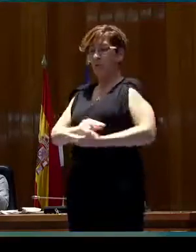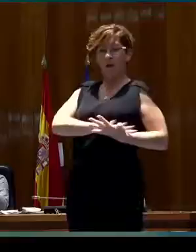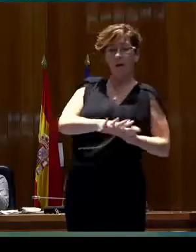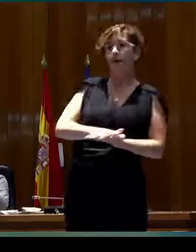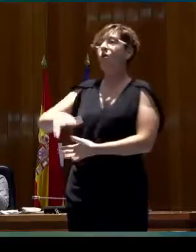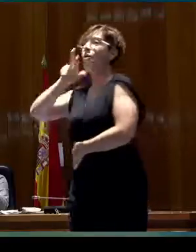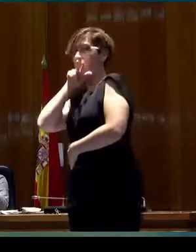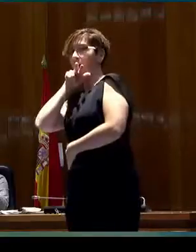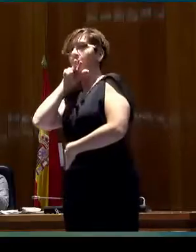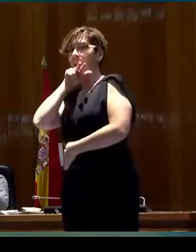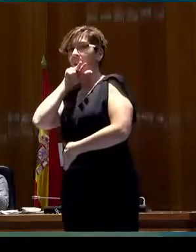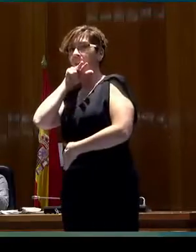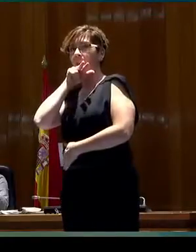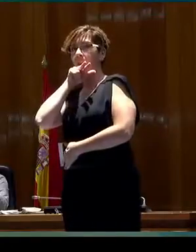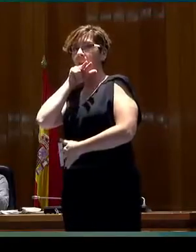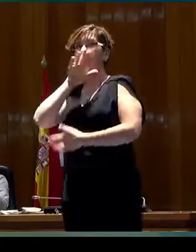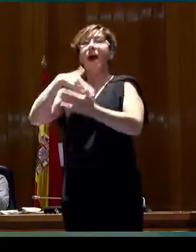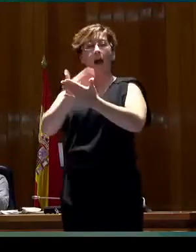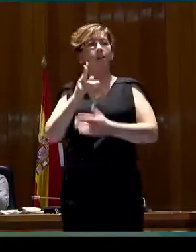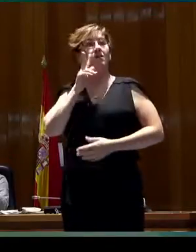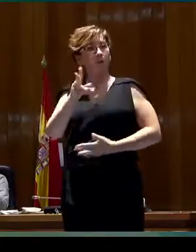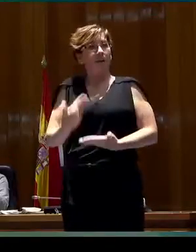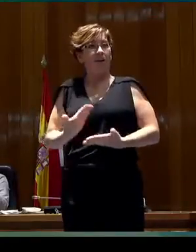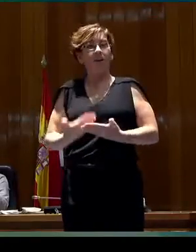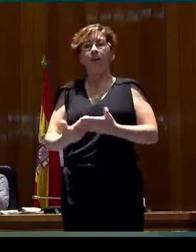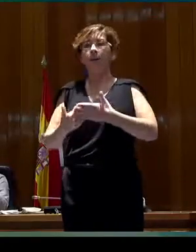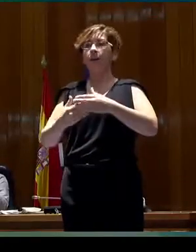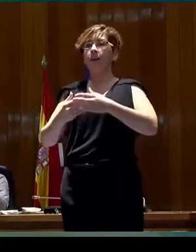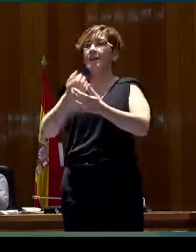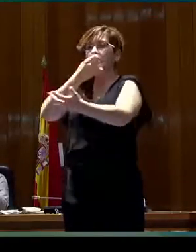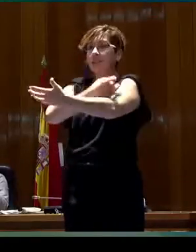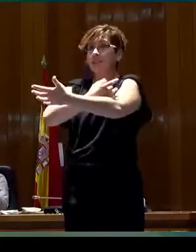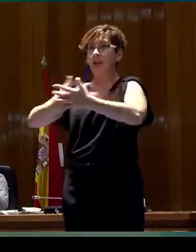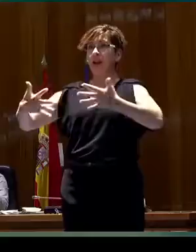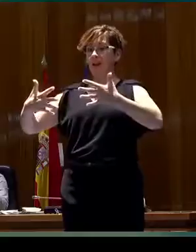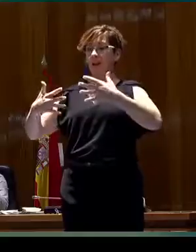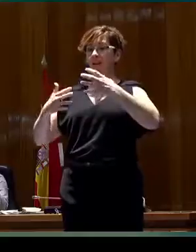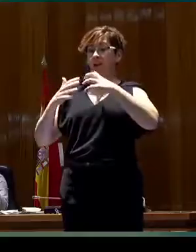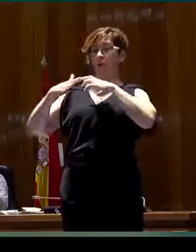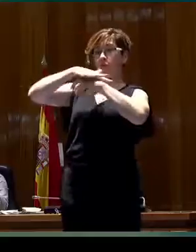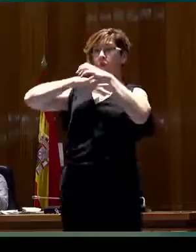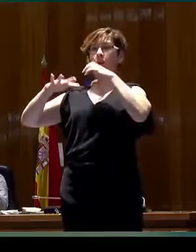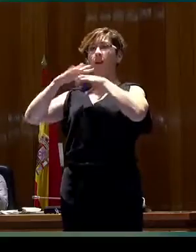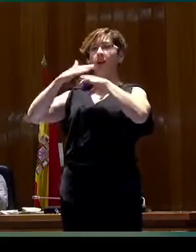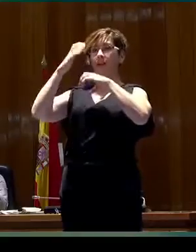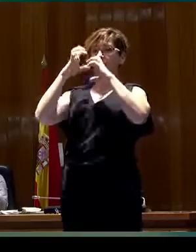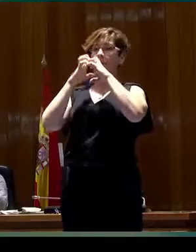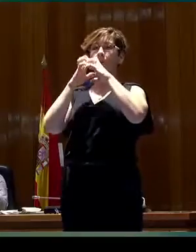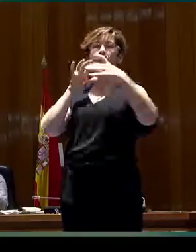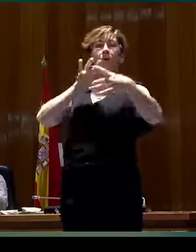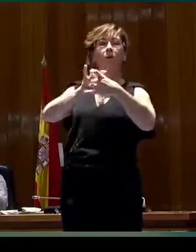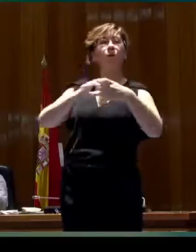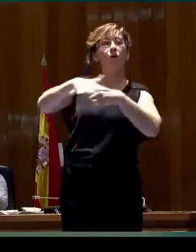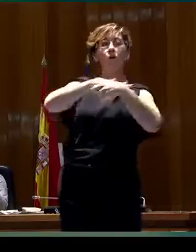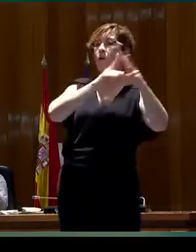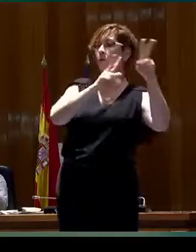signos, e incluso se aprecia un incremento de la influencia de sangre en las áreas visuales. Evidentemente ya apreciamos una diferencia a